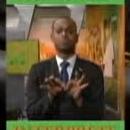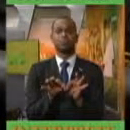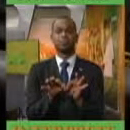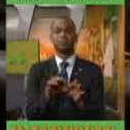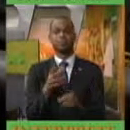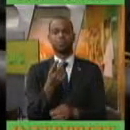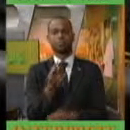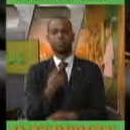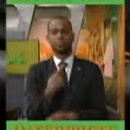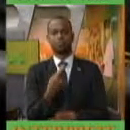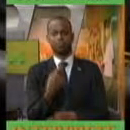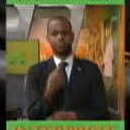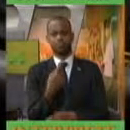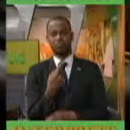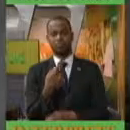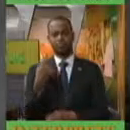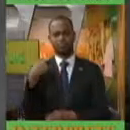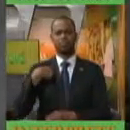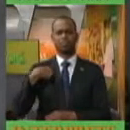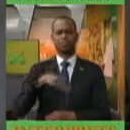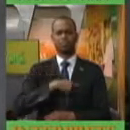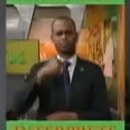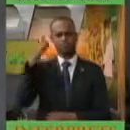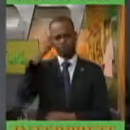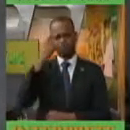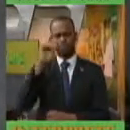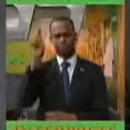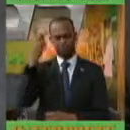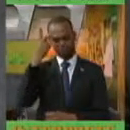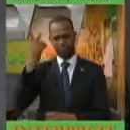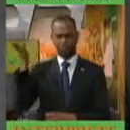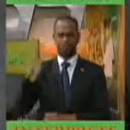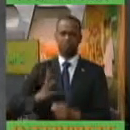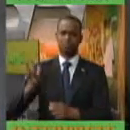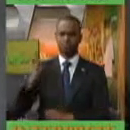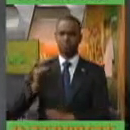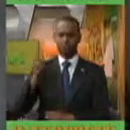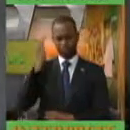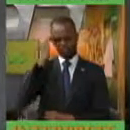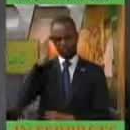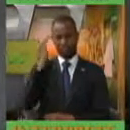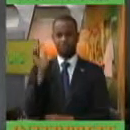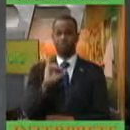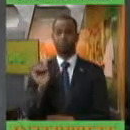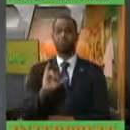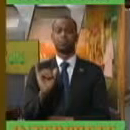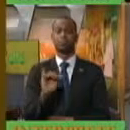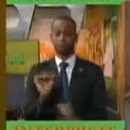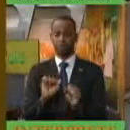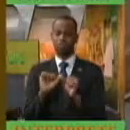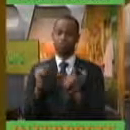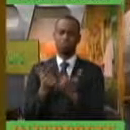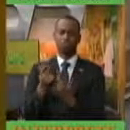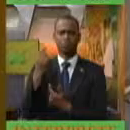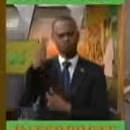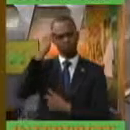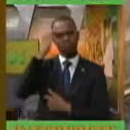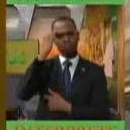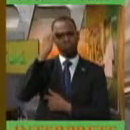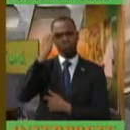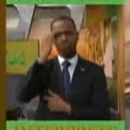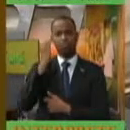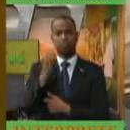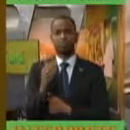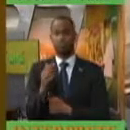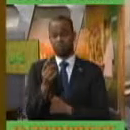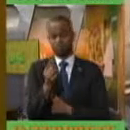somos gente que tenemos conciencia política hace mucho tiempo, además de conciencia social, que son dos cosas